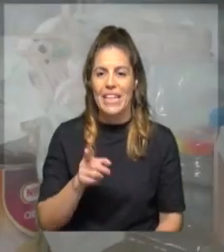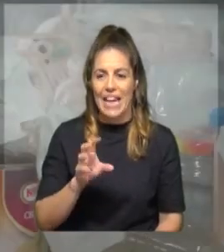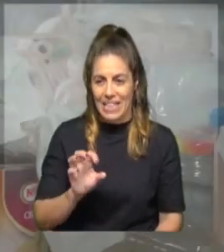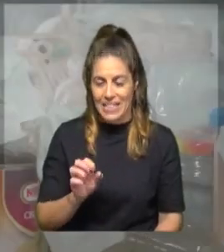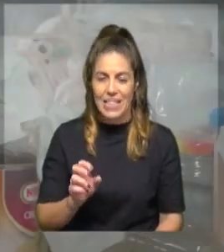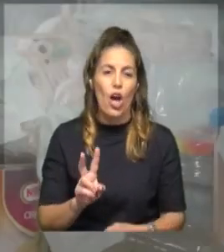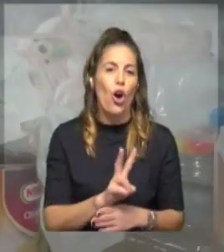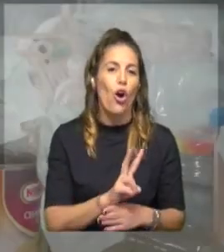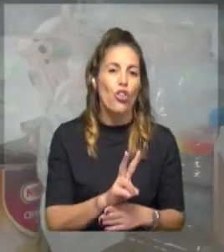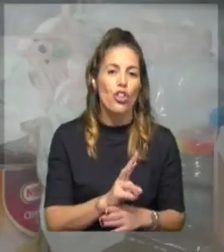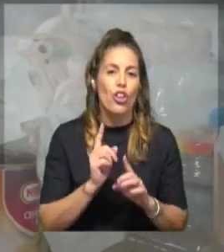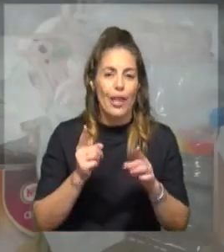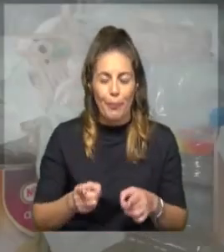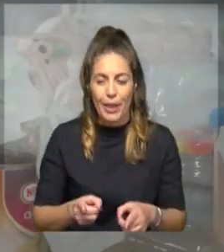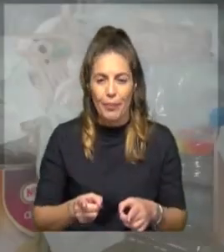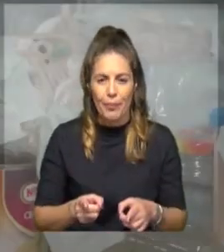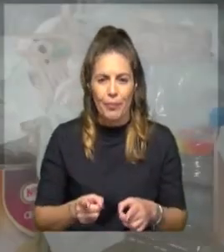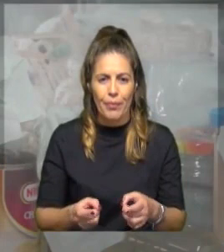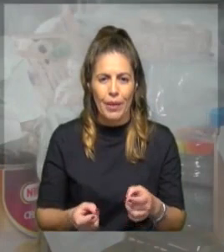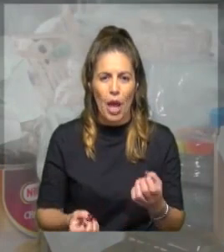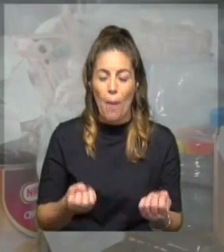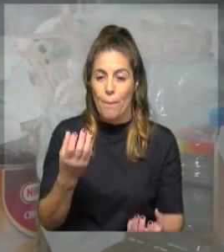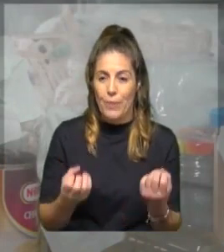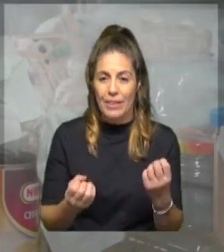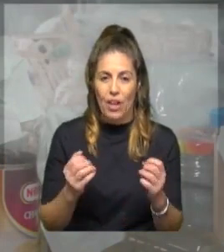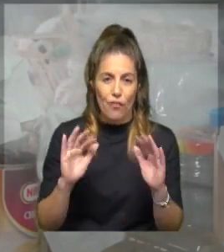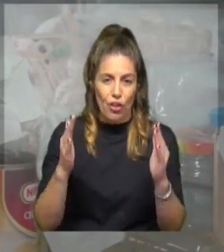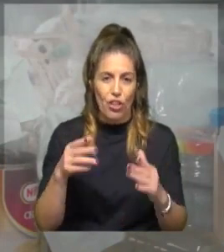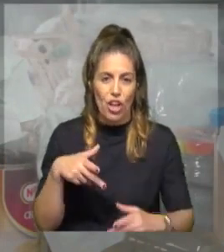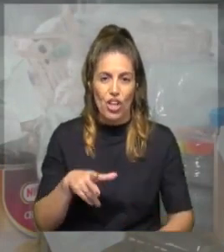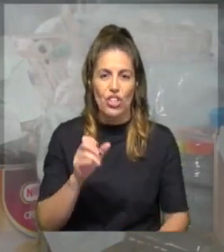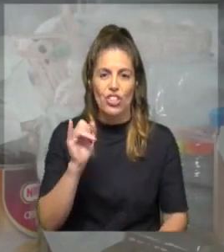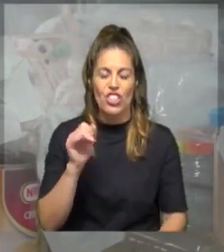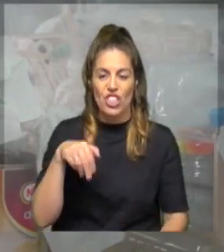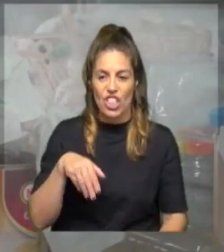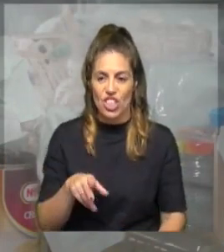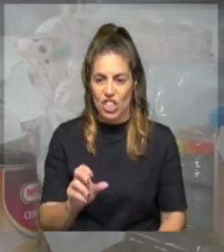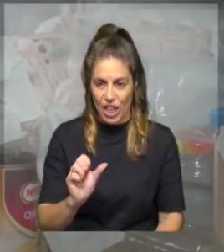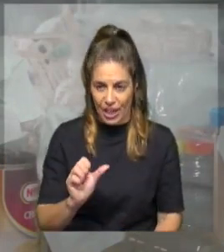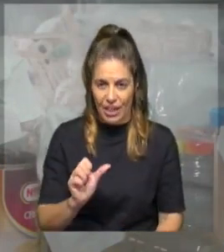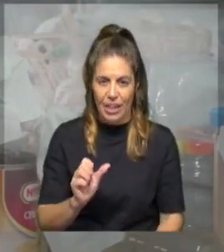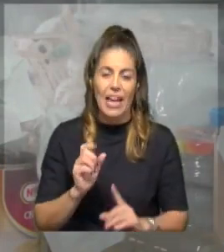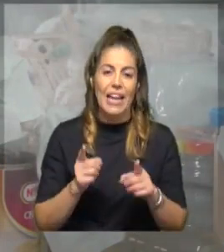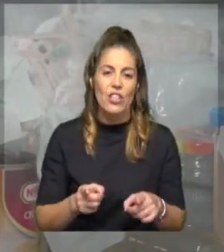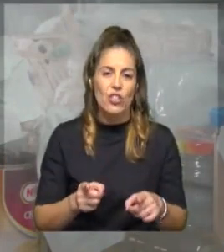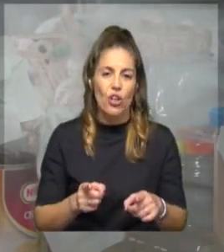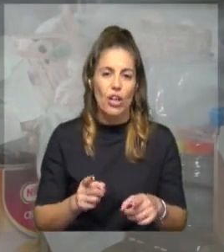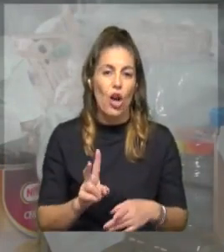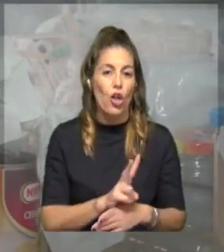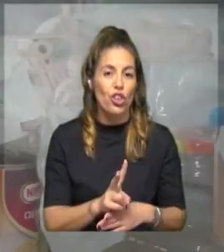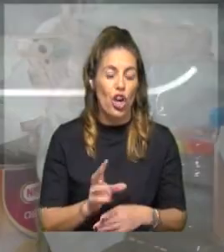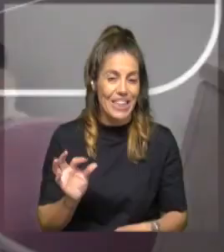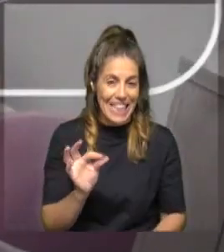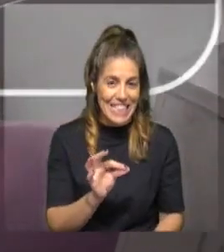control biológico en plantaciones forestales de la chinche de eucaliptus, eso en cuanto al control de